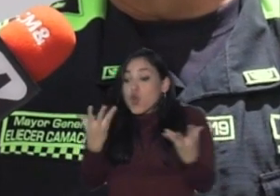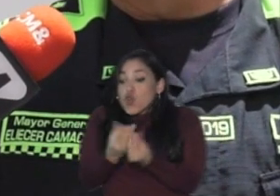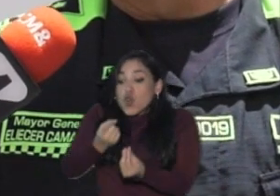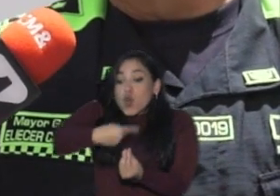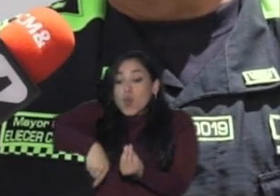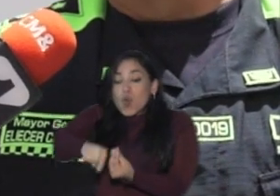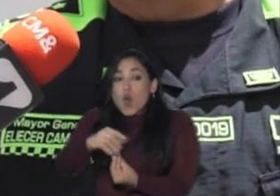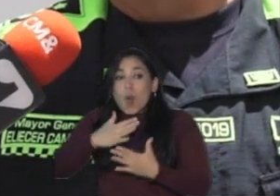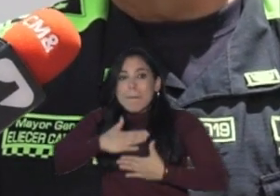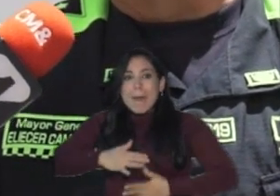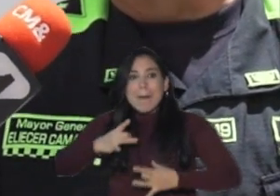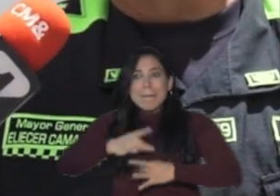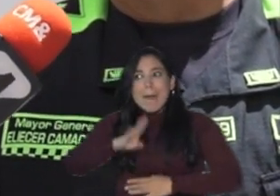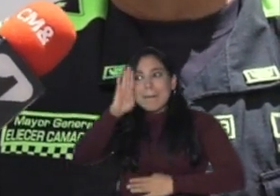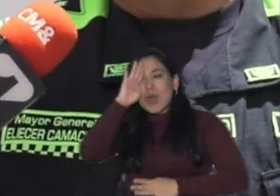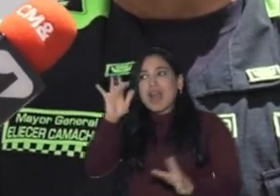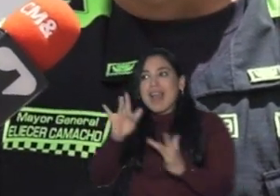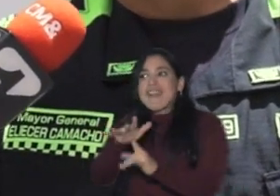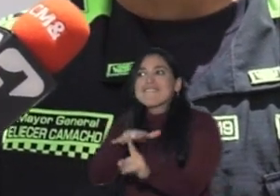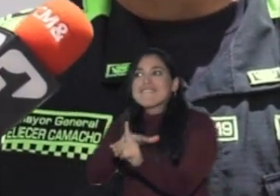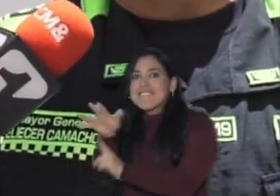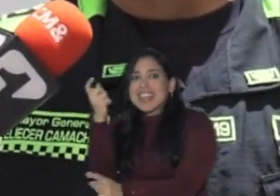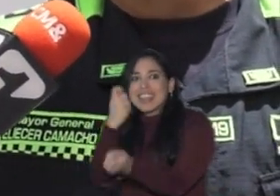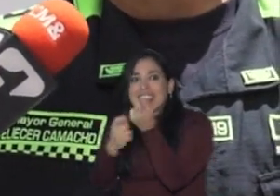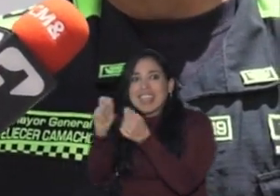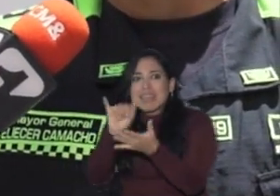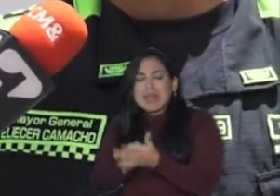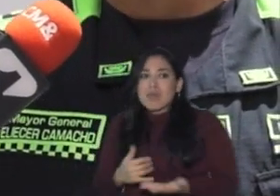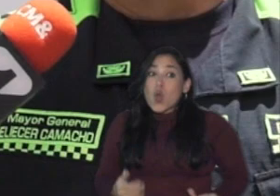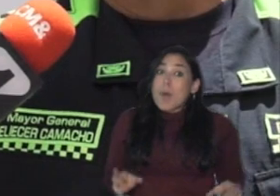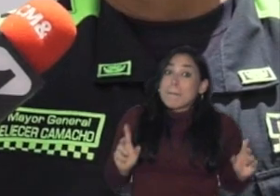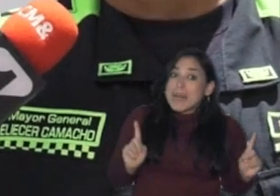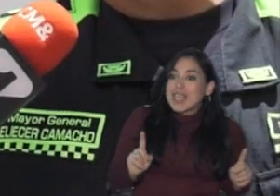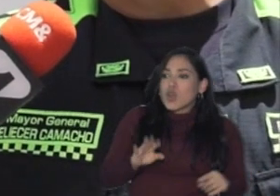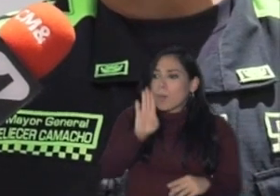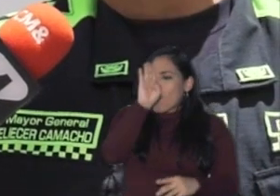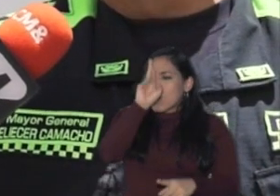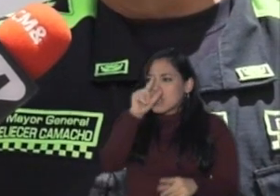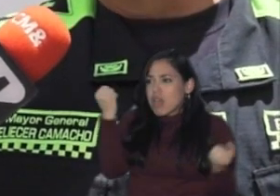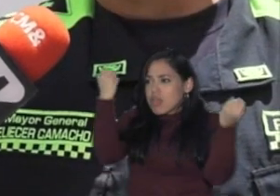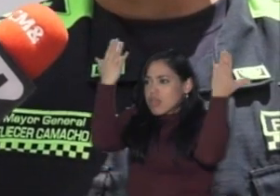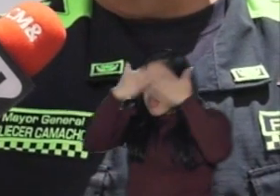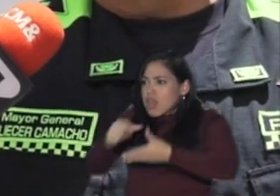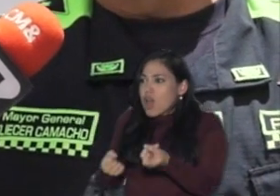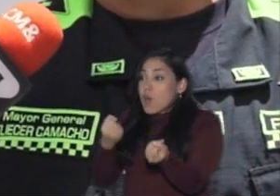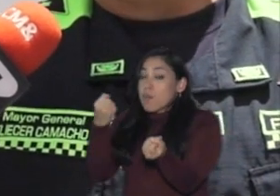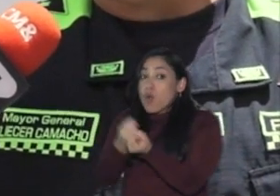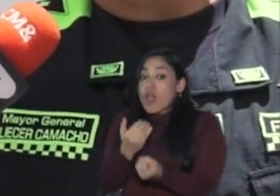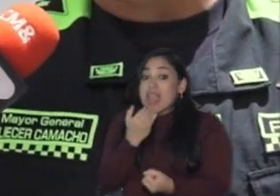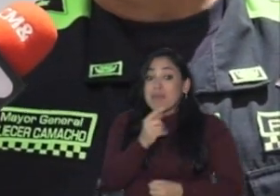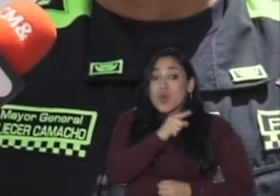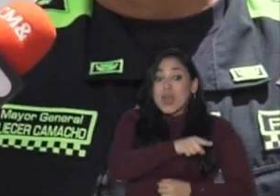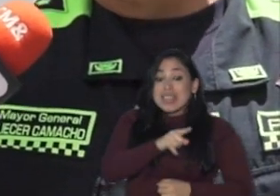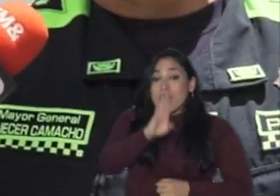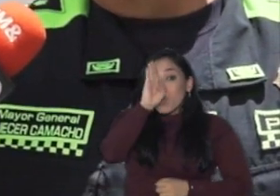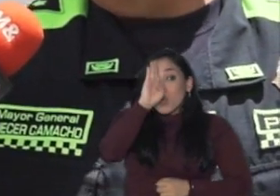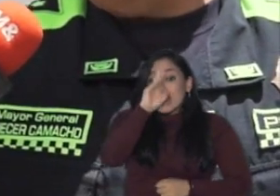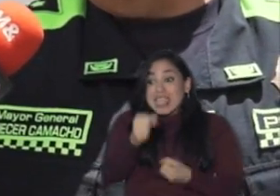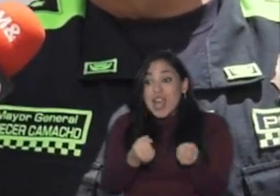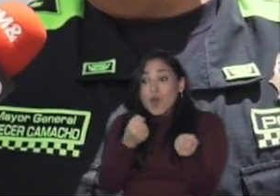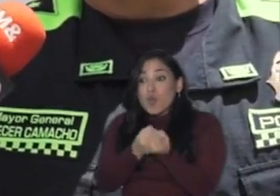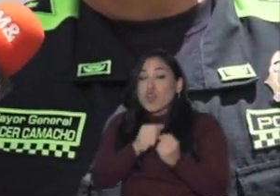que afecta a este ciudadano y comerciante, y que haya miembros de la Policía Nacional involucrados, tendrá igual